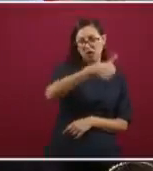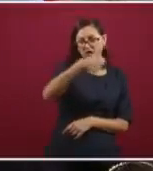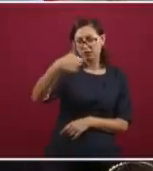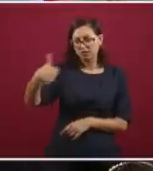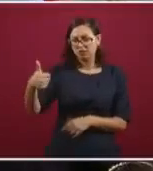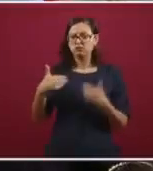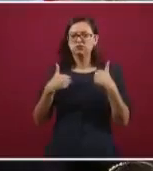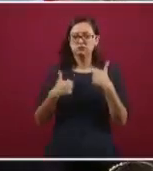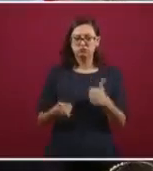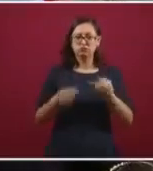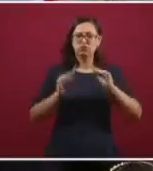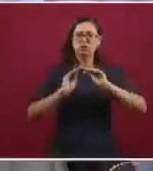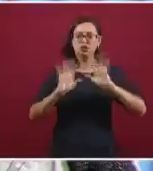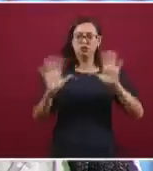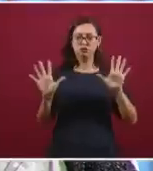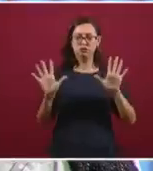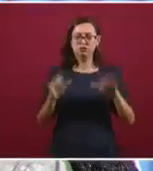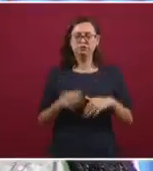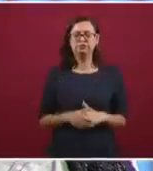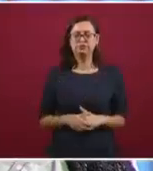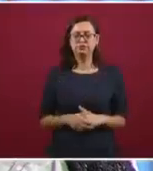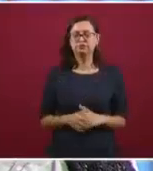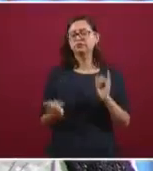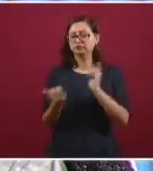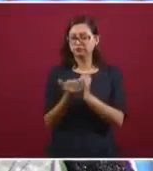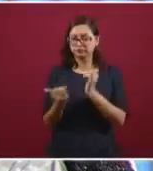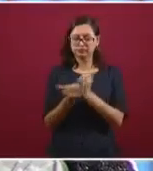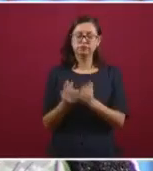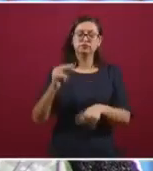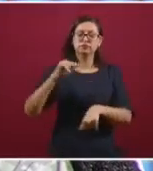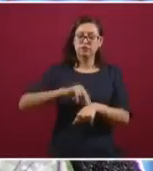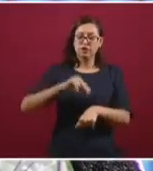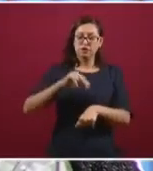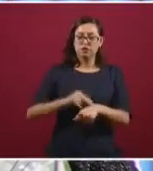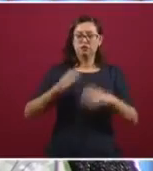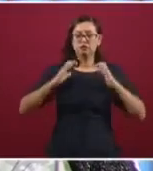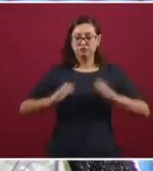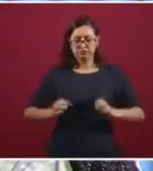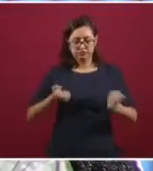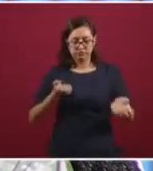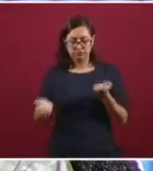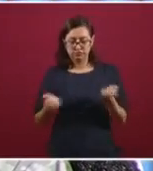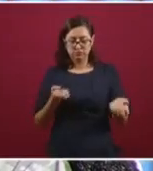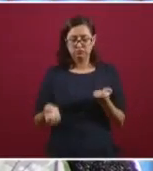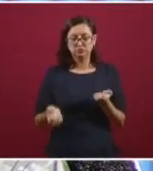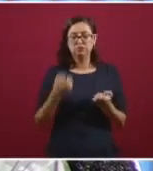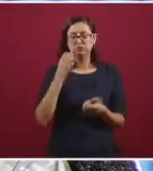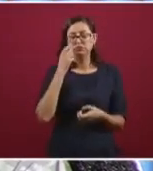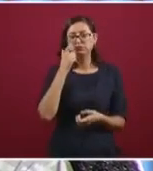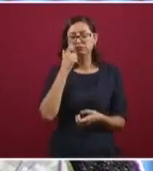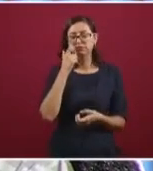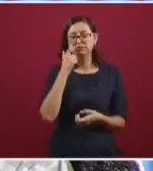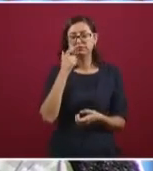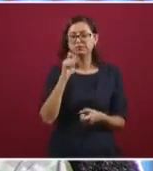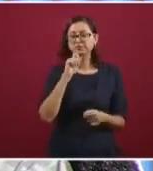Guardia Nacional, y los exámenes médicos y físicos pues nos dan